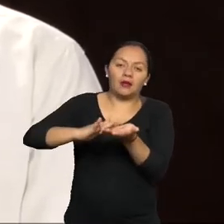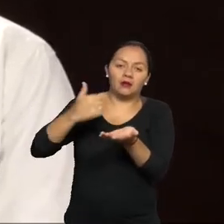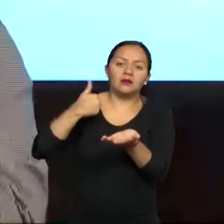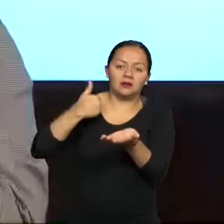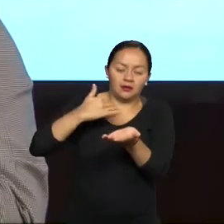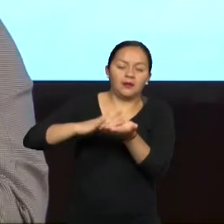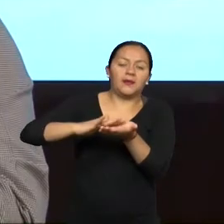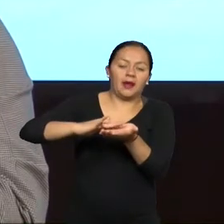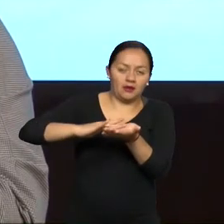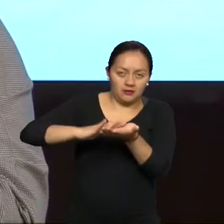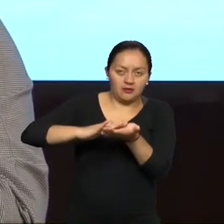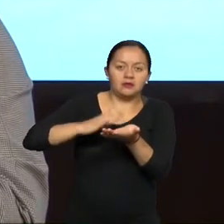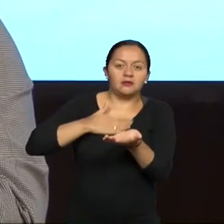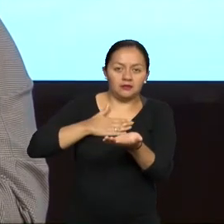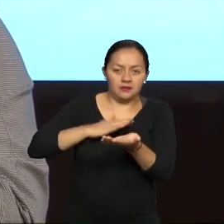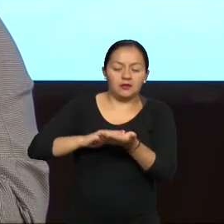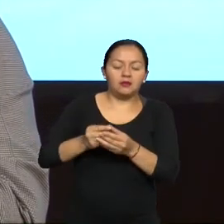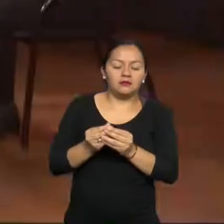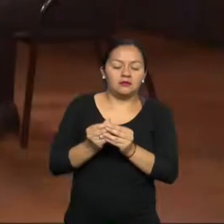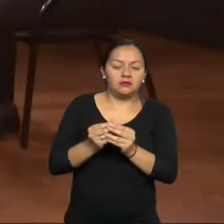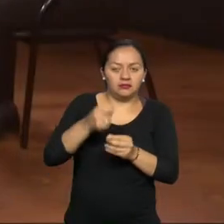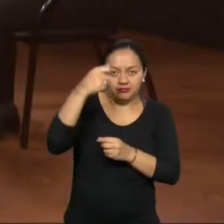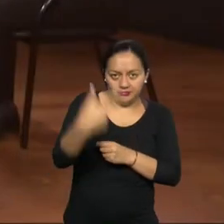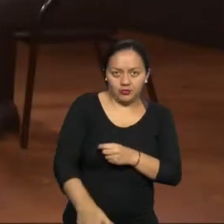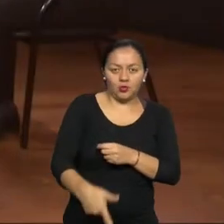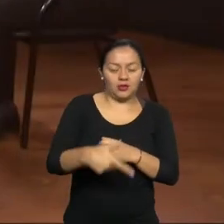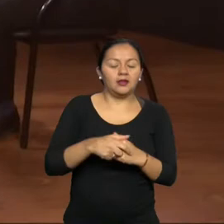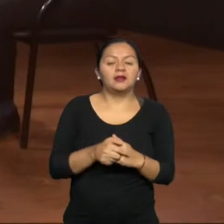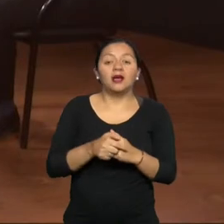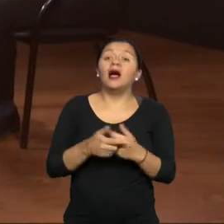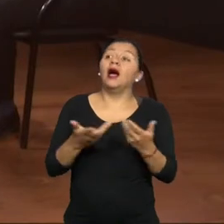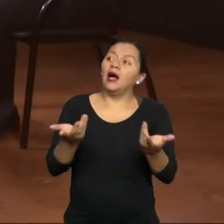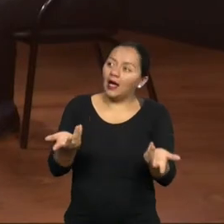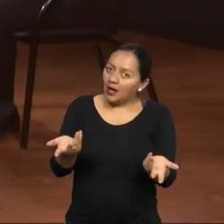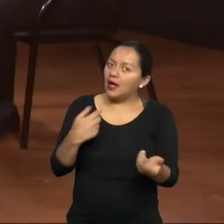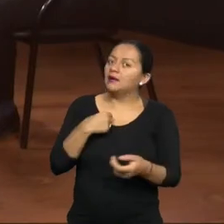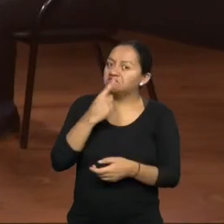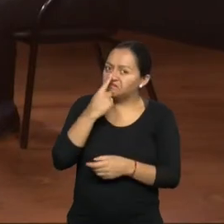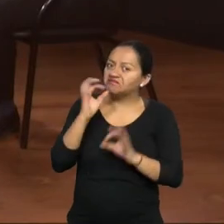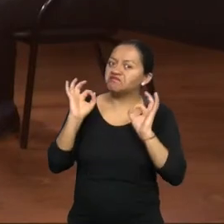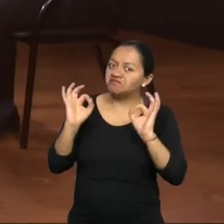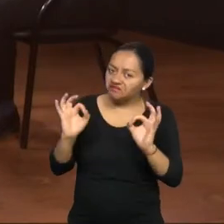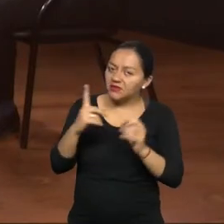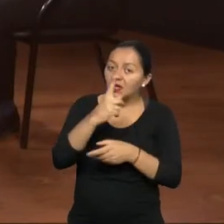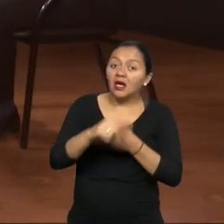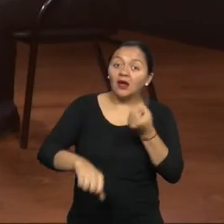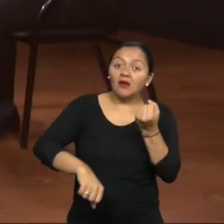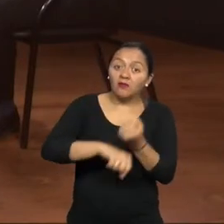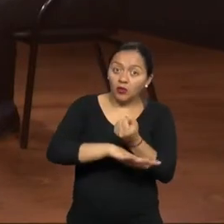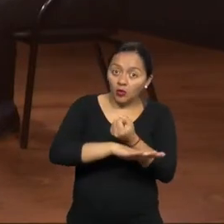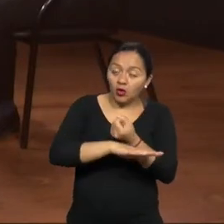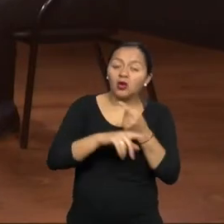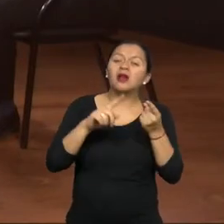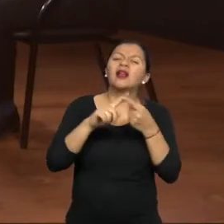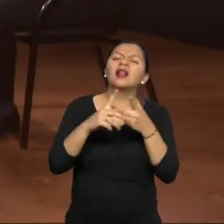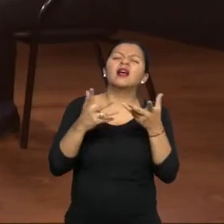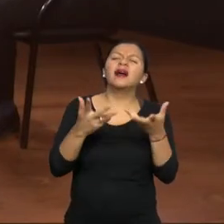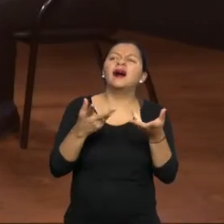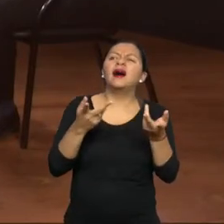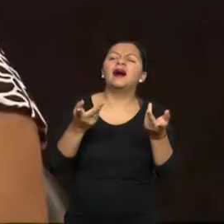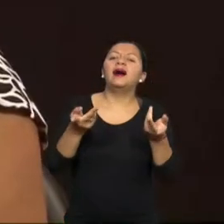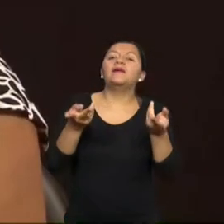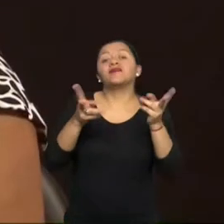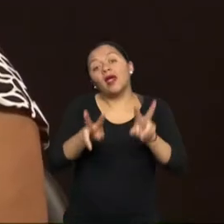Ah, todas van. Las cartas están marcadas en braille. Qué interesante, porque nos comentas tú, José, de hecho, tanto el fútbol como en este caso también